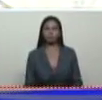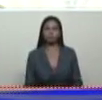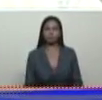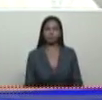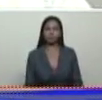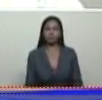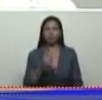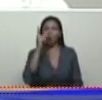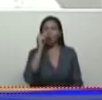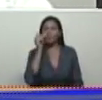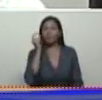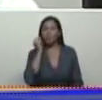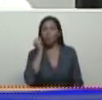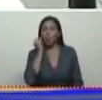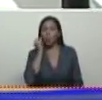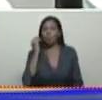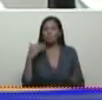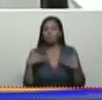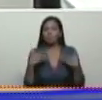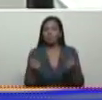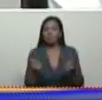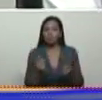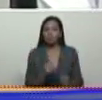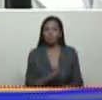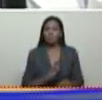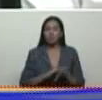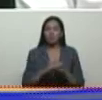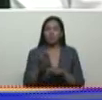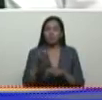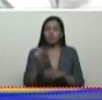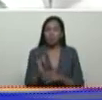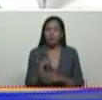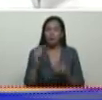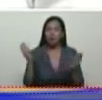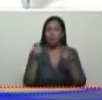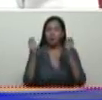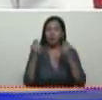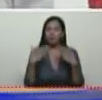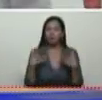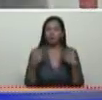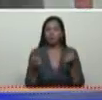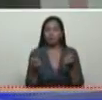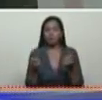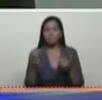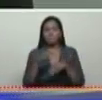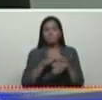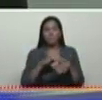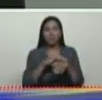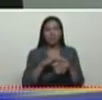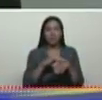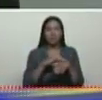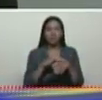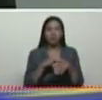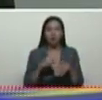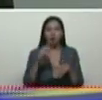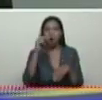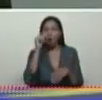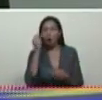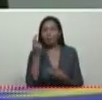Hombres y mujeres de la salud. Porque hoy vamos a tener una jornada de salud. Ministro Carlos Alvarado,